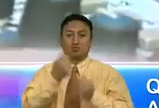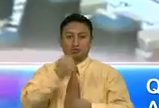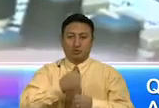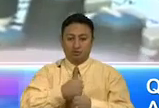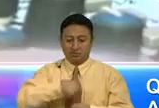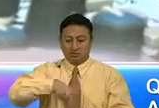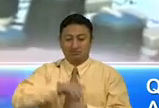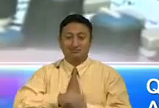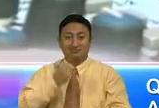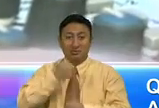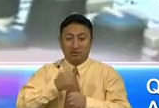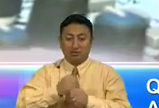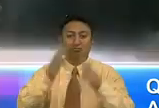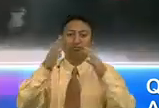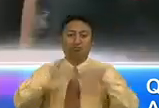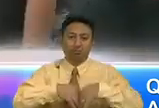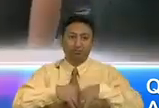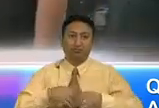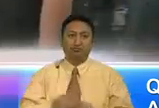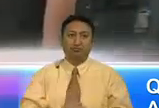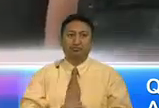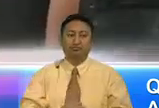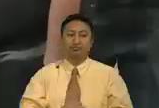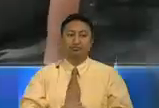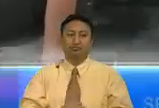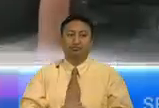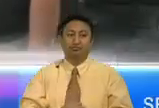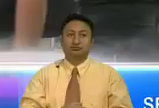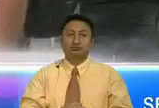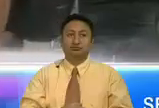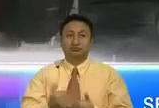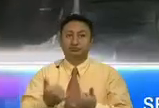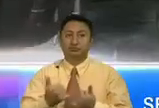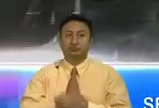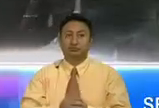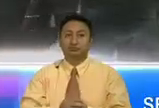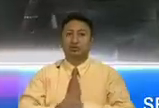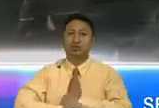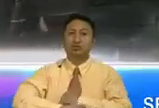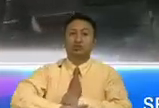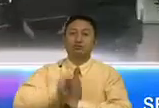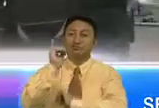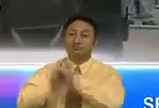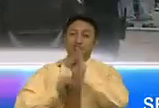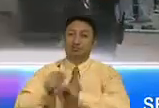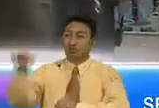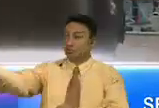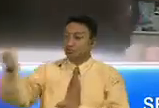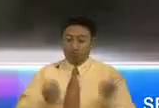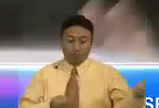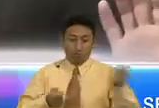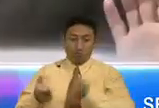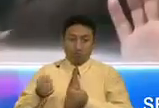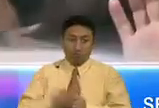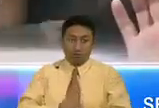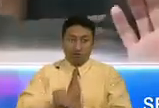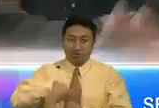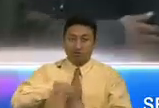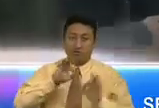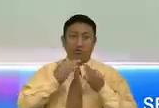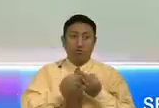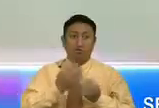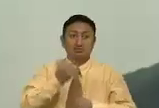su trabajo y crecimiento. Nos convertimos en receptores de publicidad extranjera, dejando sin trabajo a miles de familias